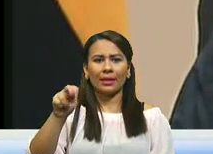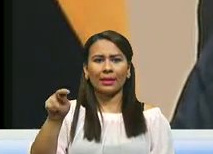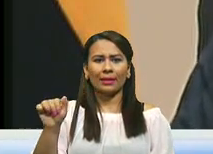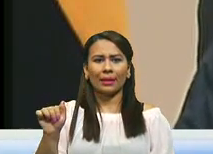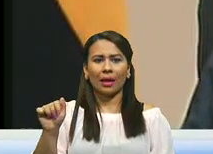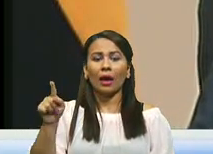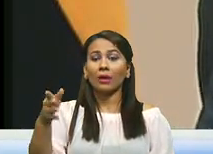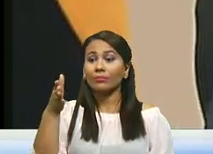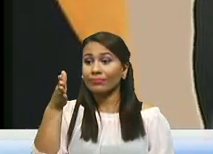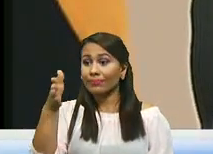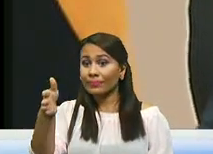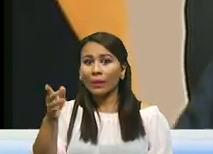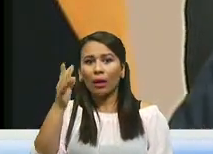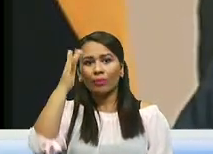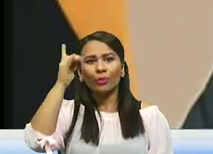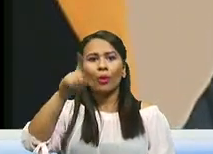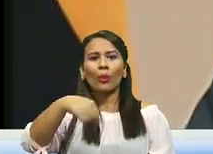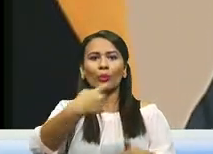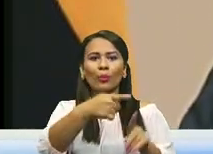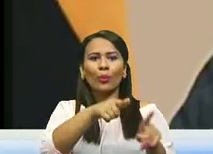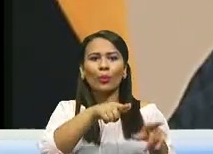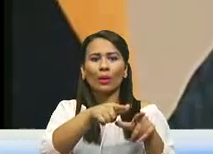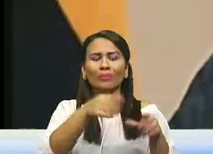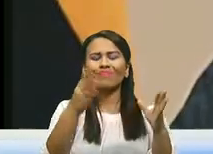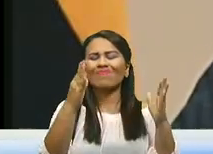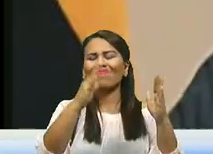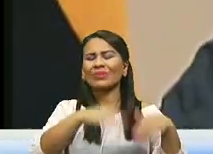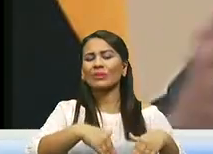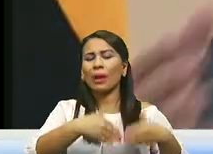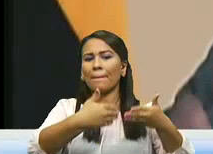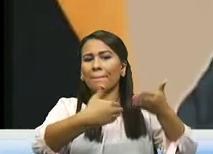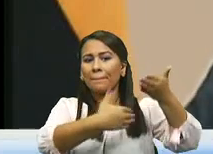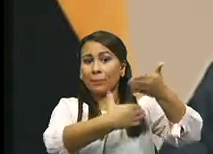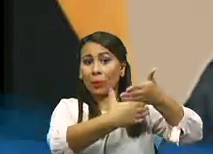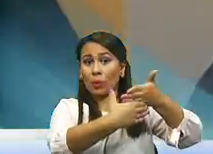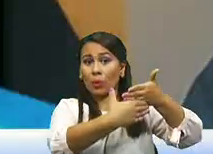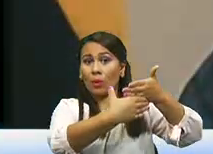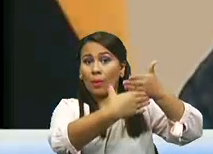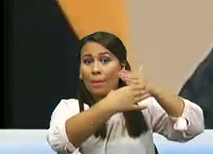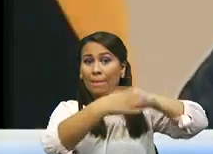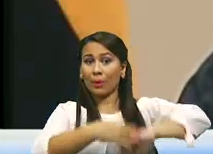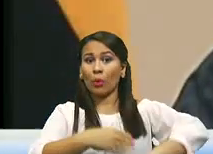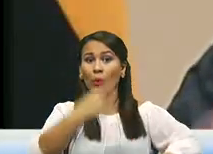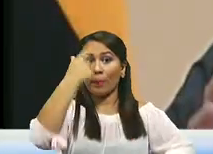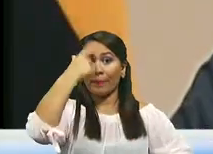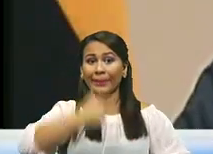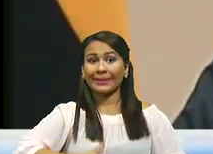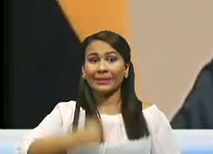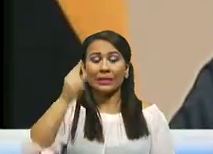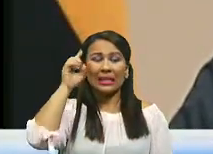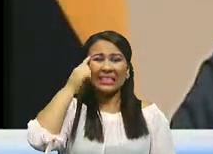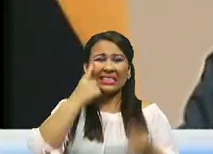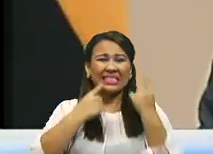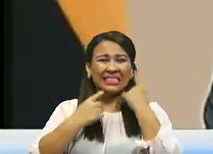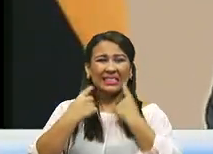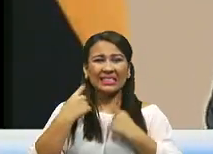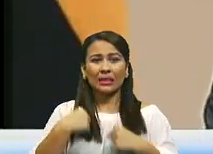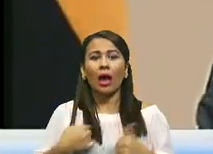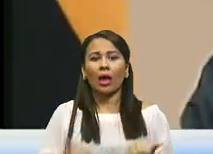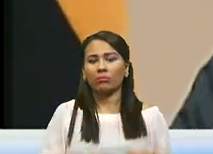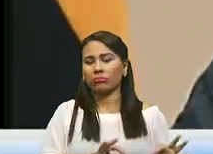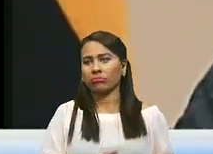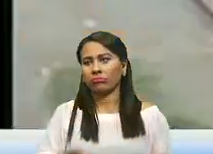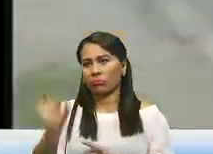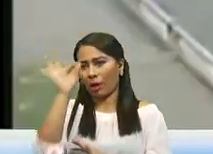produjo la caída de un muro pequeño que lamentablemente dejó herida a una persona, misma que al momento ya se